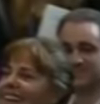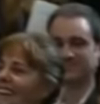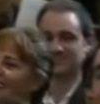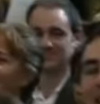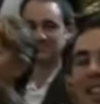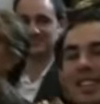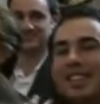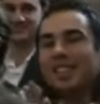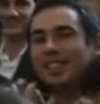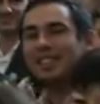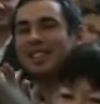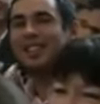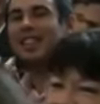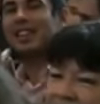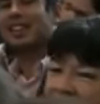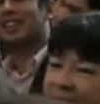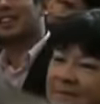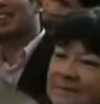Tiene derecho.